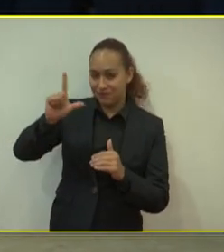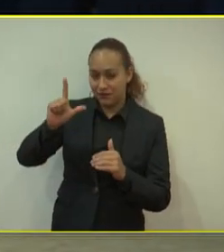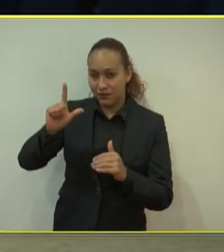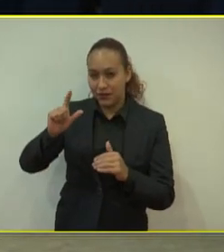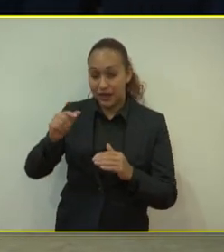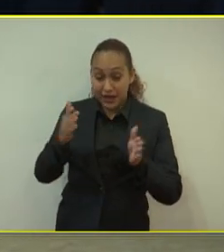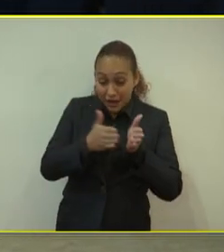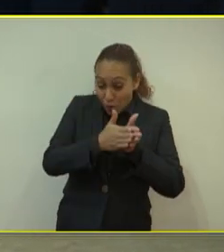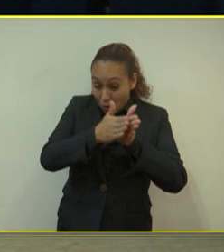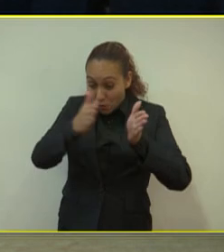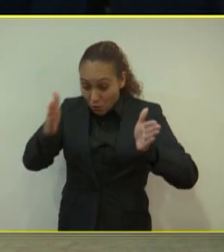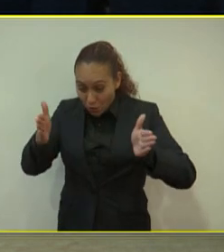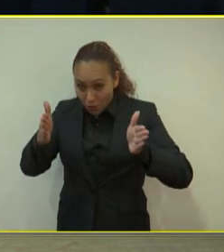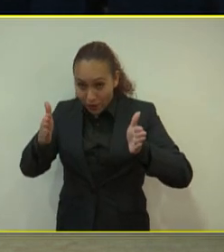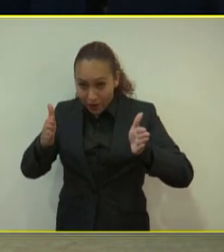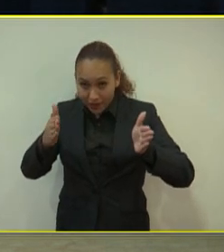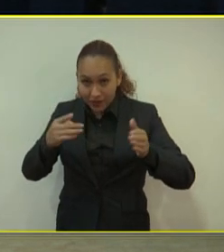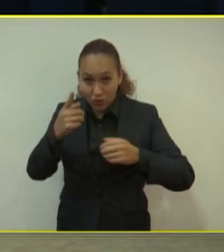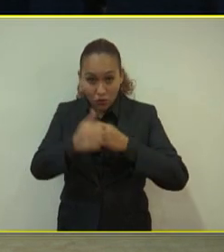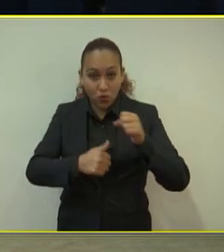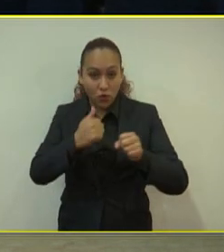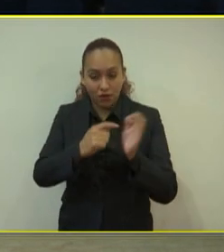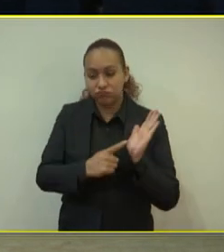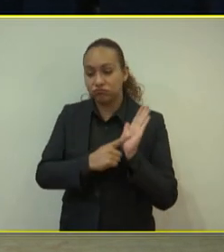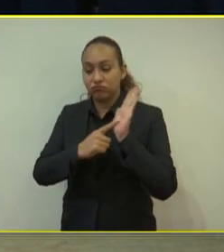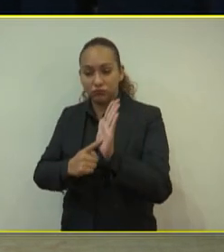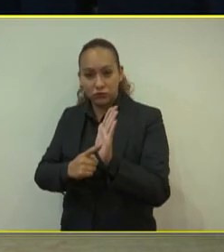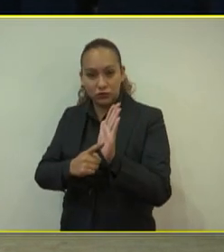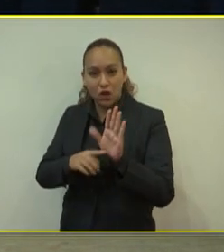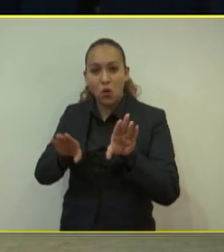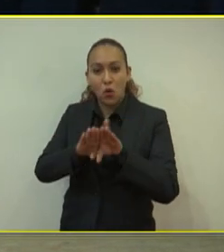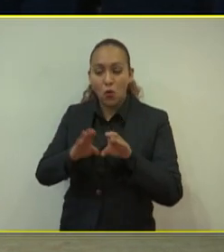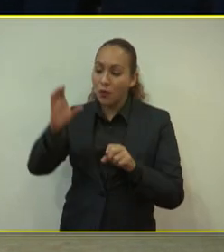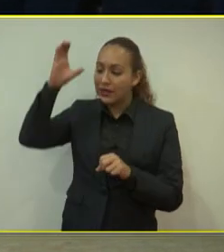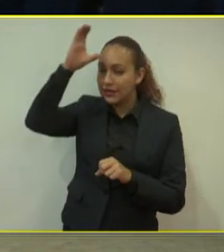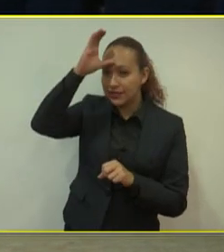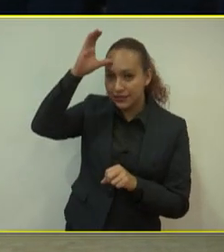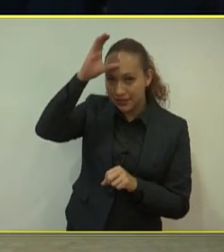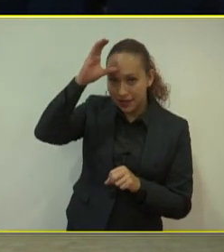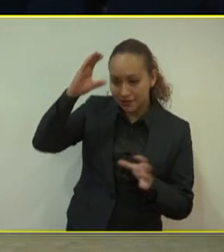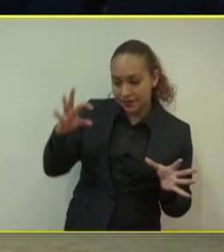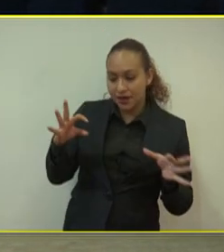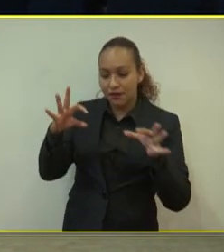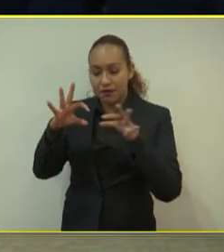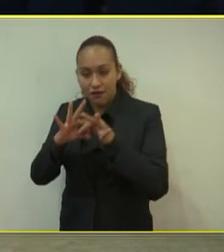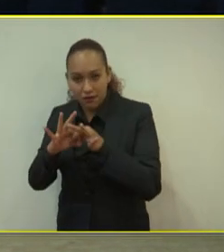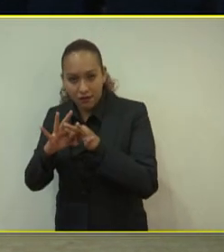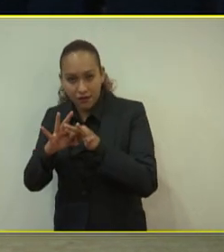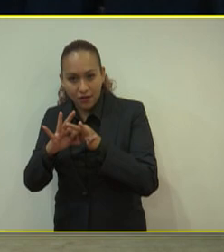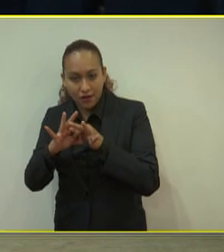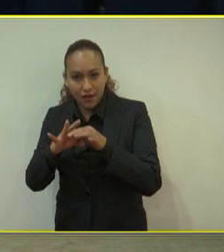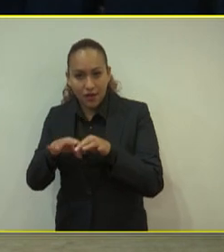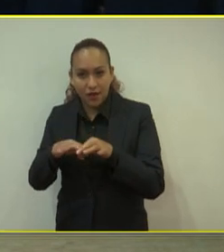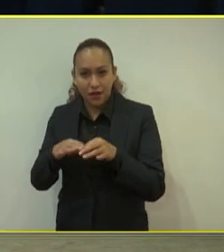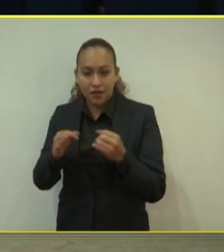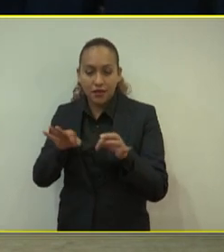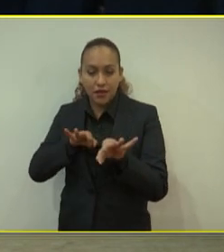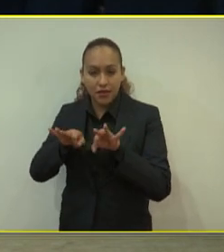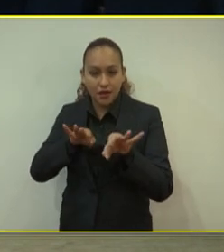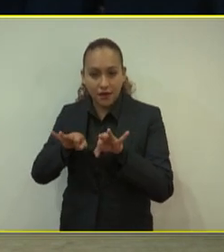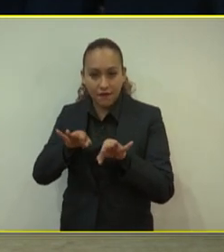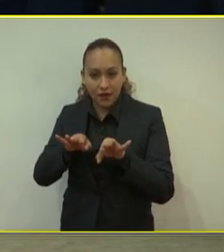compleja, en este caso la vinculación de la ciencia, de la microbiología,